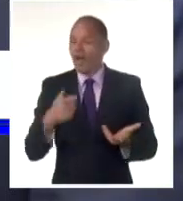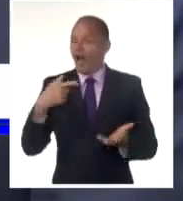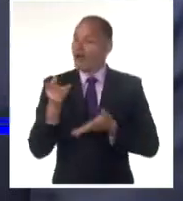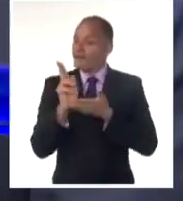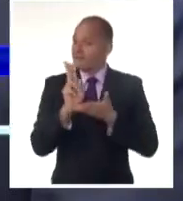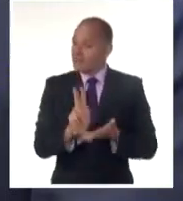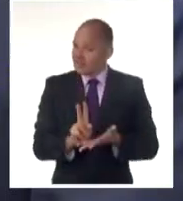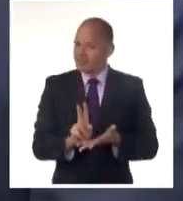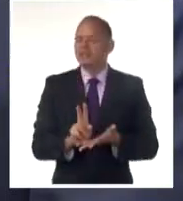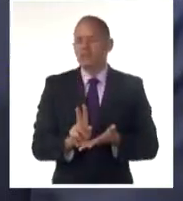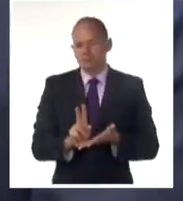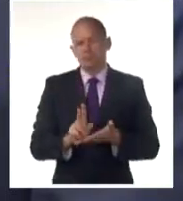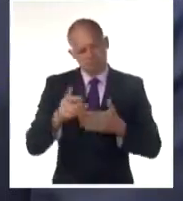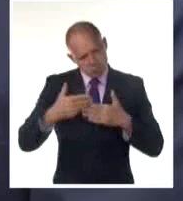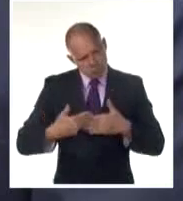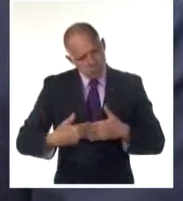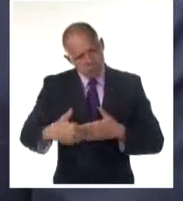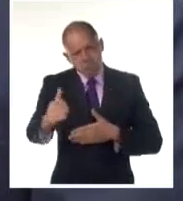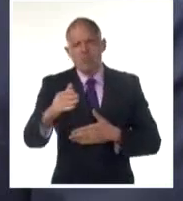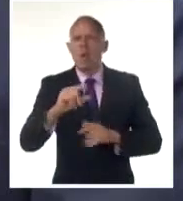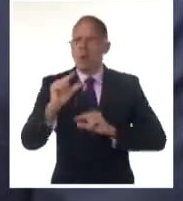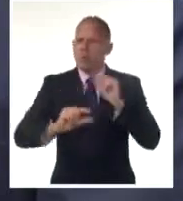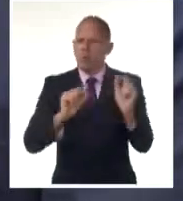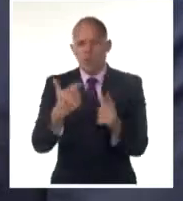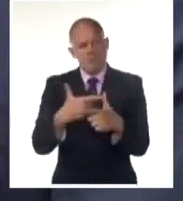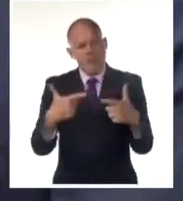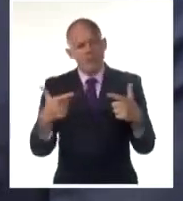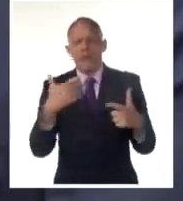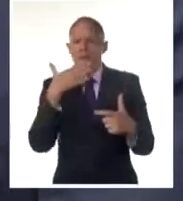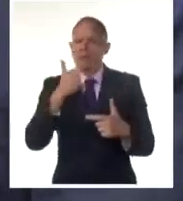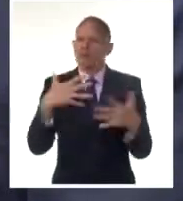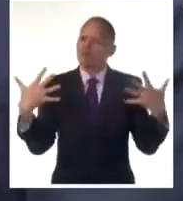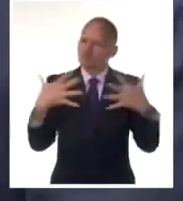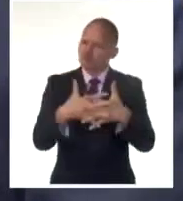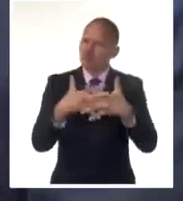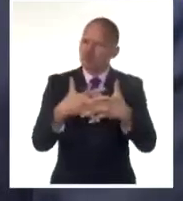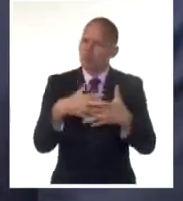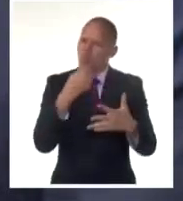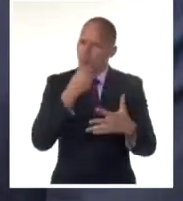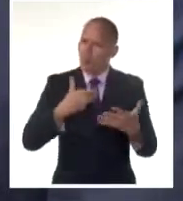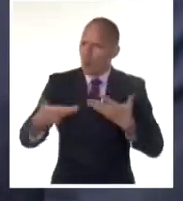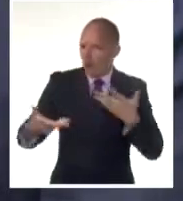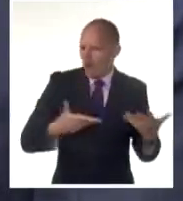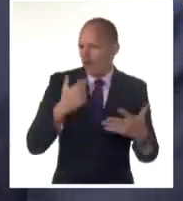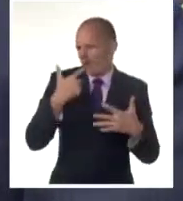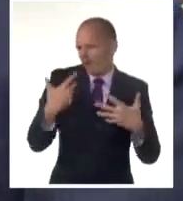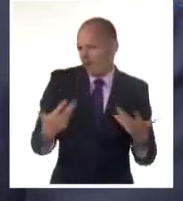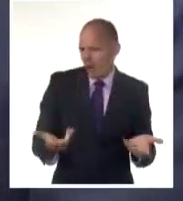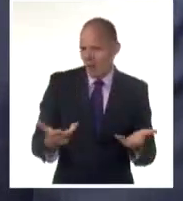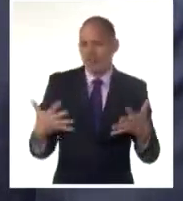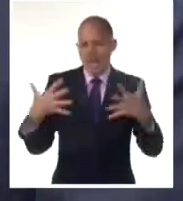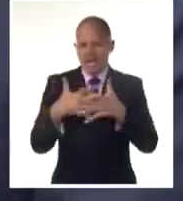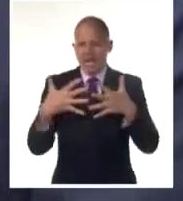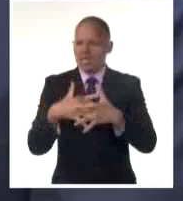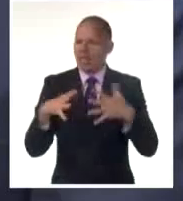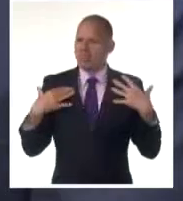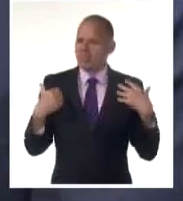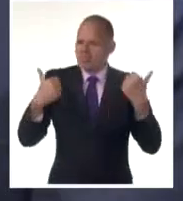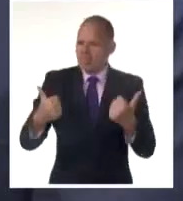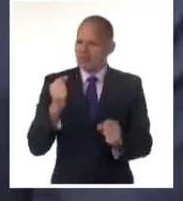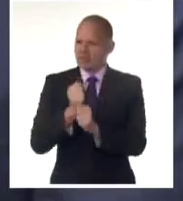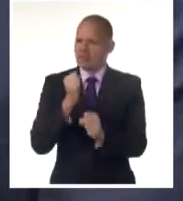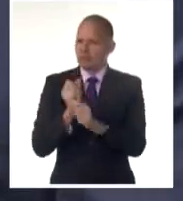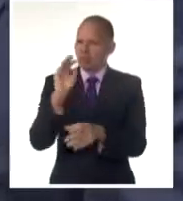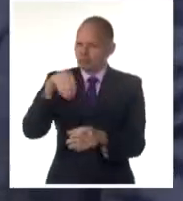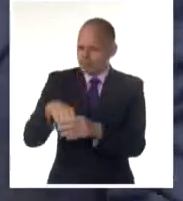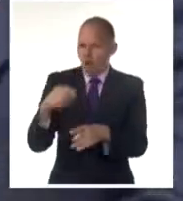un futuro de ampliación, de profundización de las relaciones políticas, de las relaciones diplomáticas, y creo que